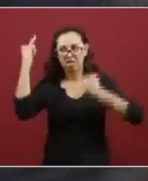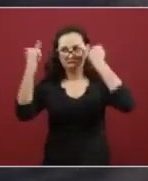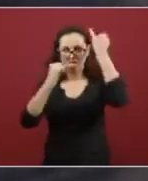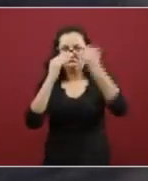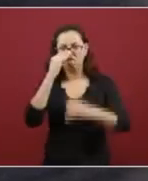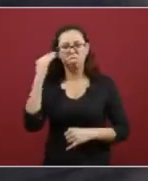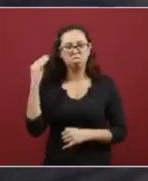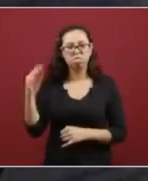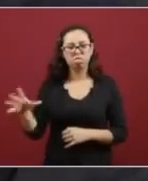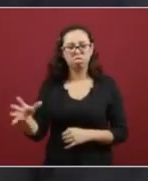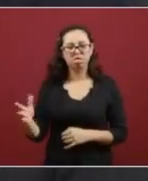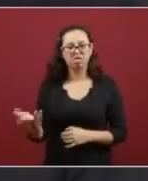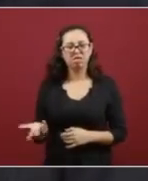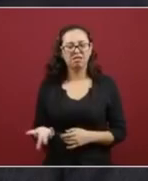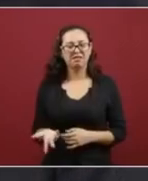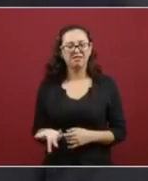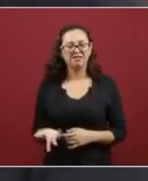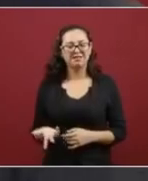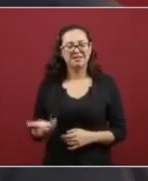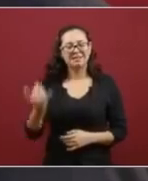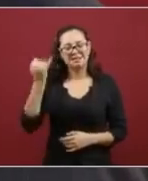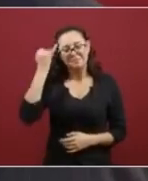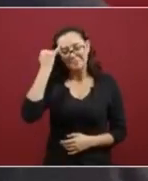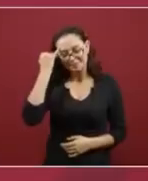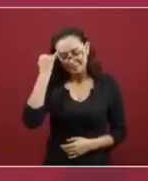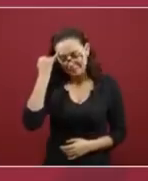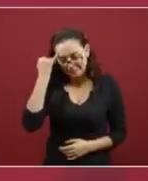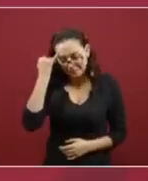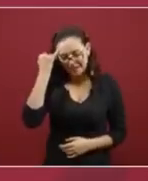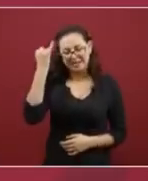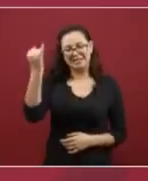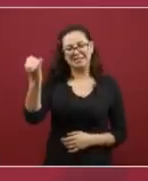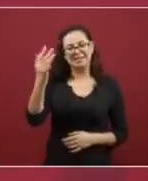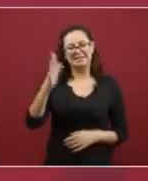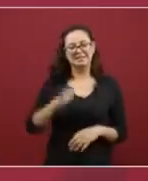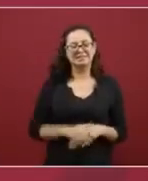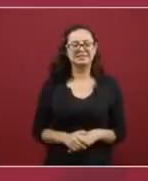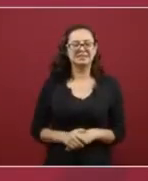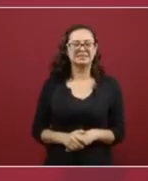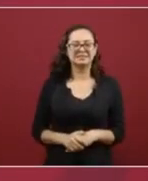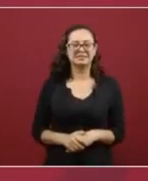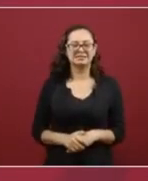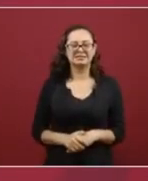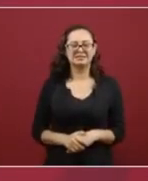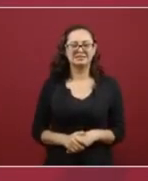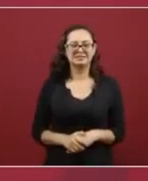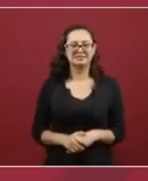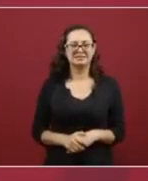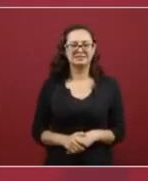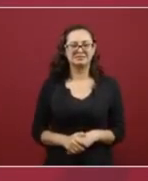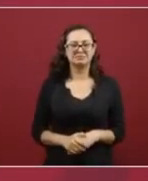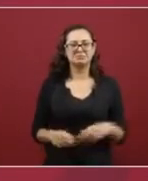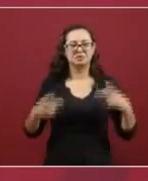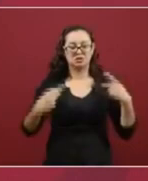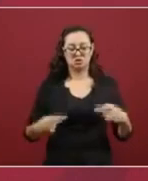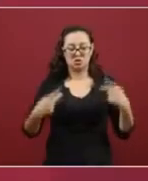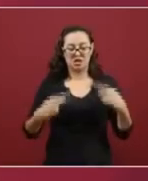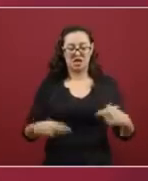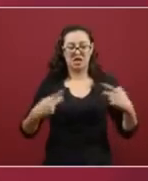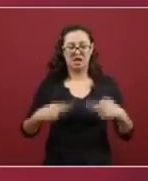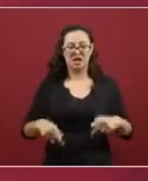el responsable de la educación pública de México